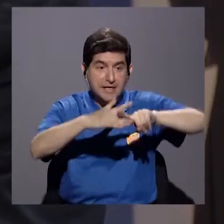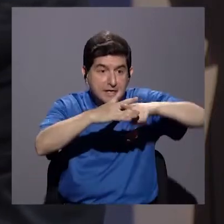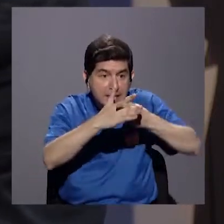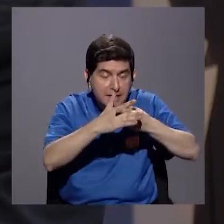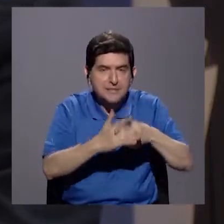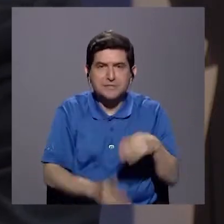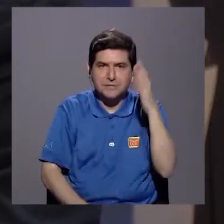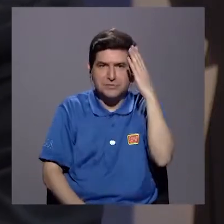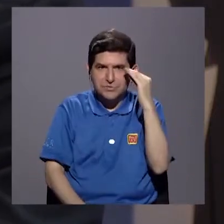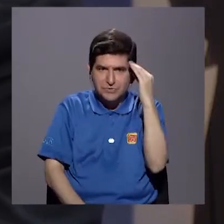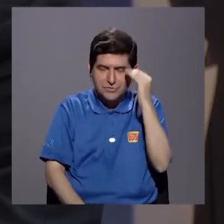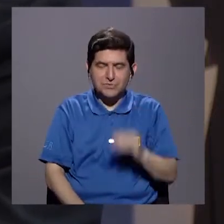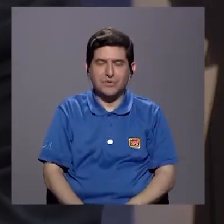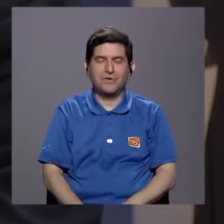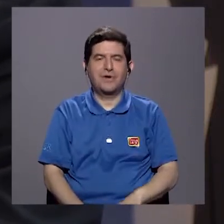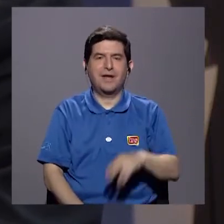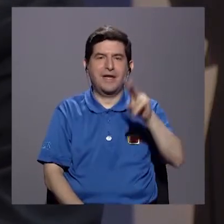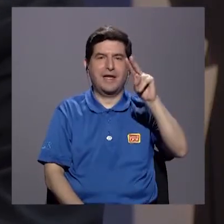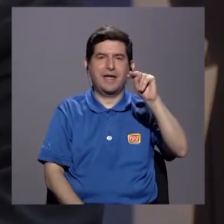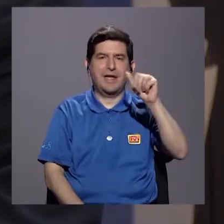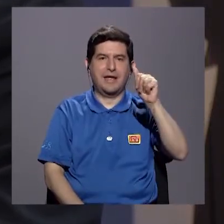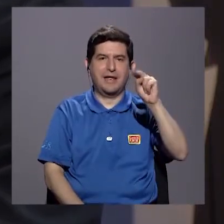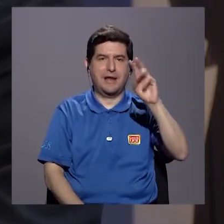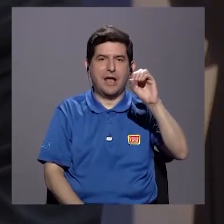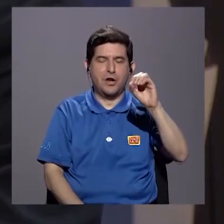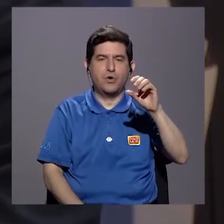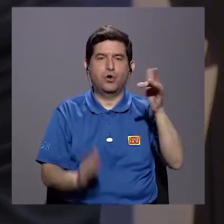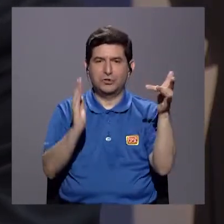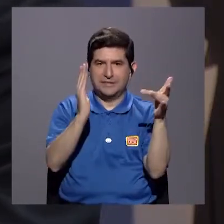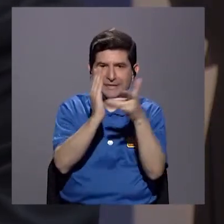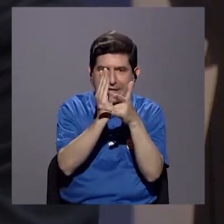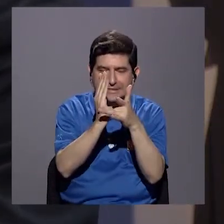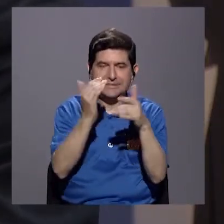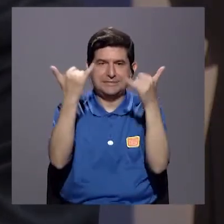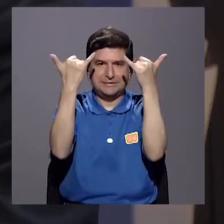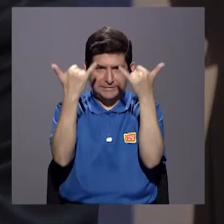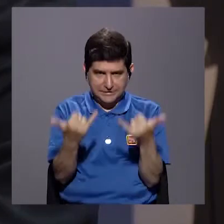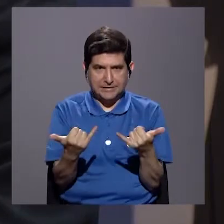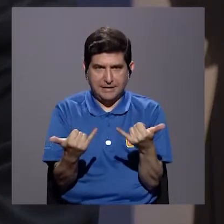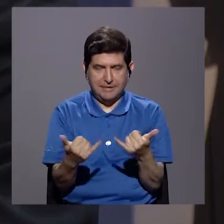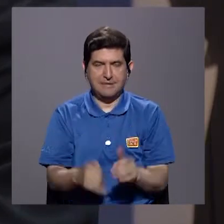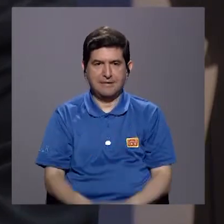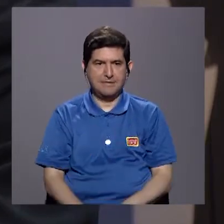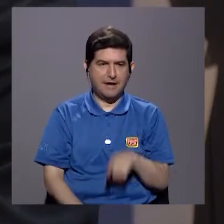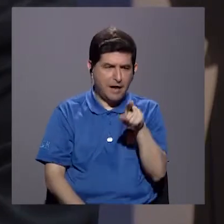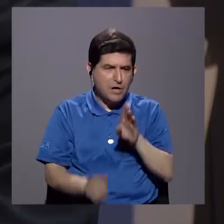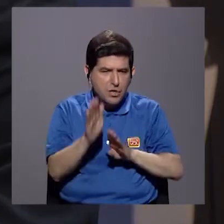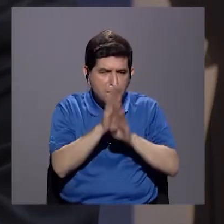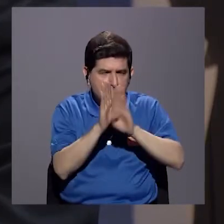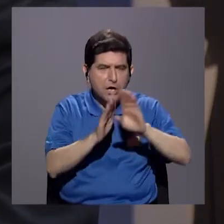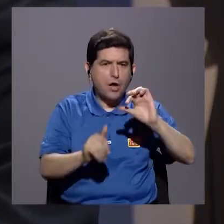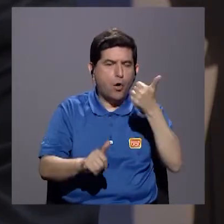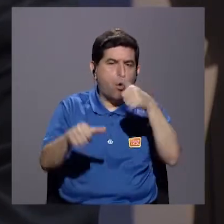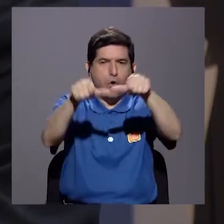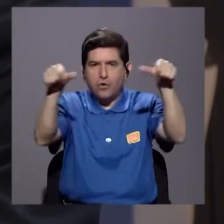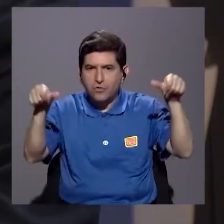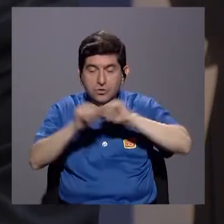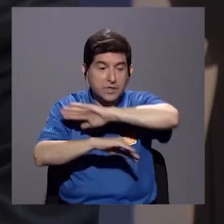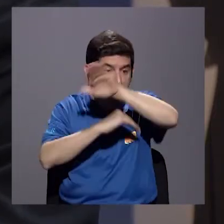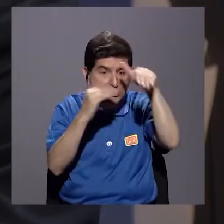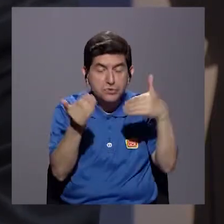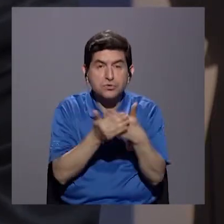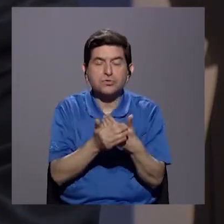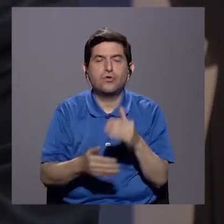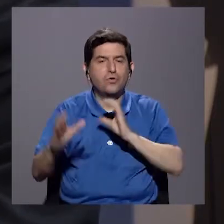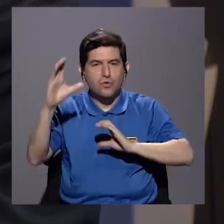esa experiencia en el Nanotec. Y a partir de ahí ya el Nanotec desarrolló otras áreas, todo en el